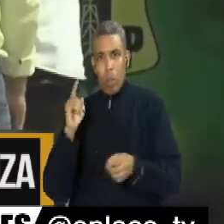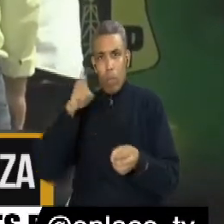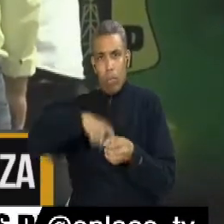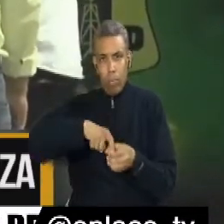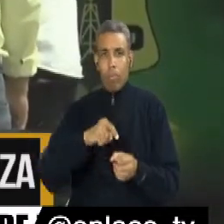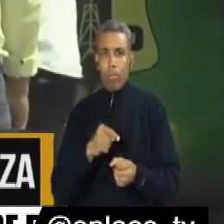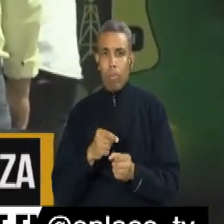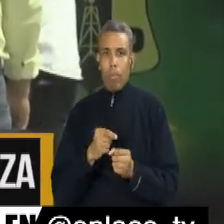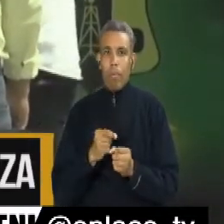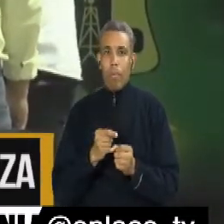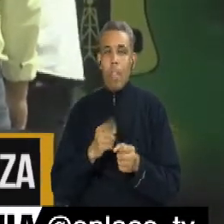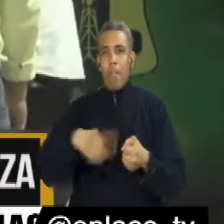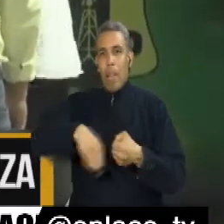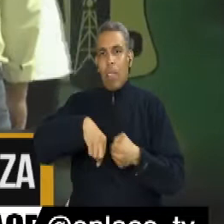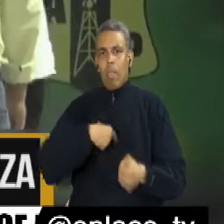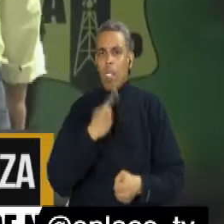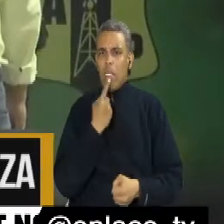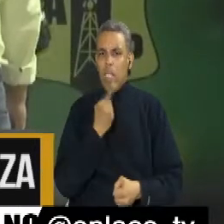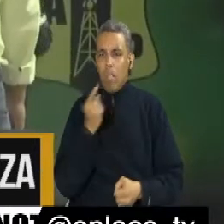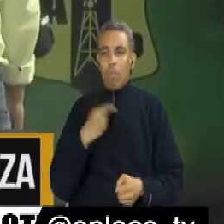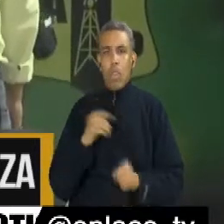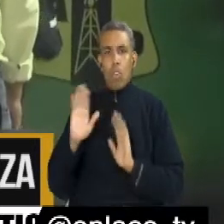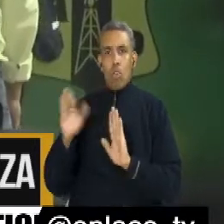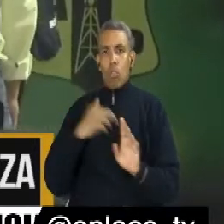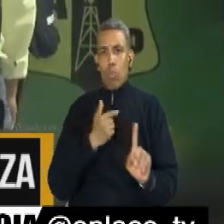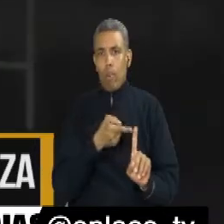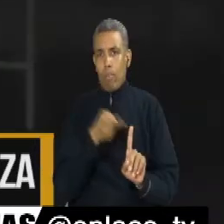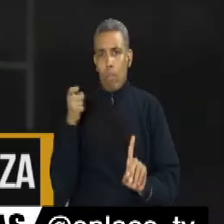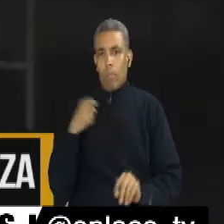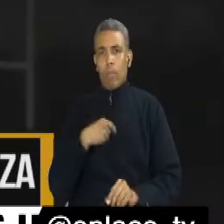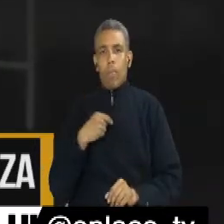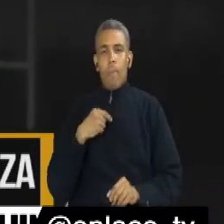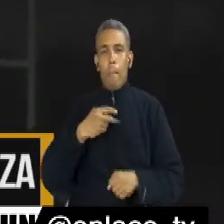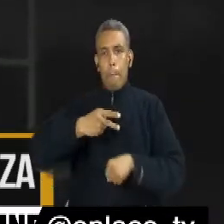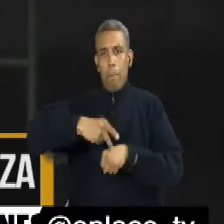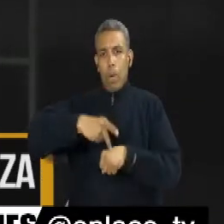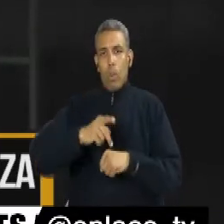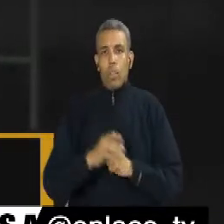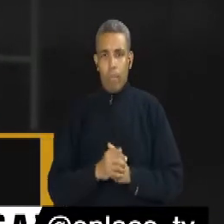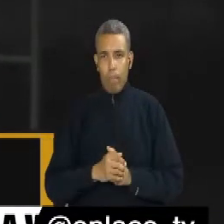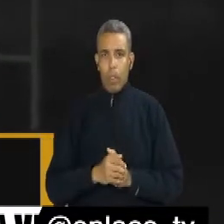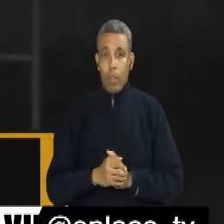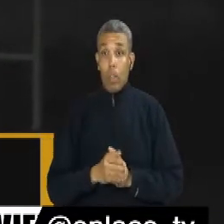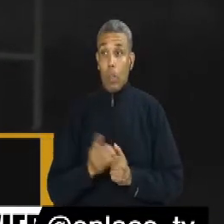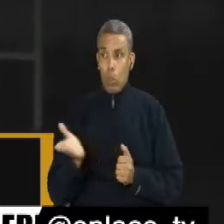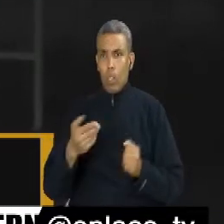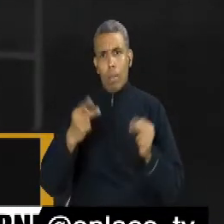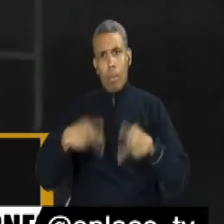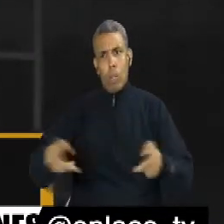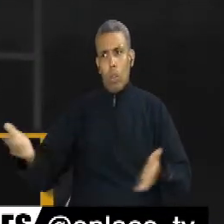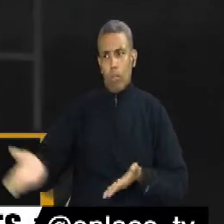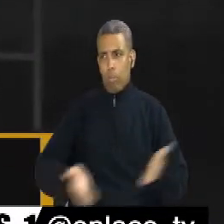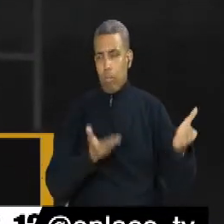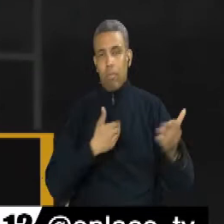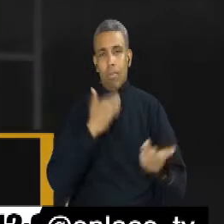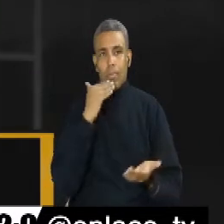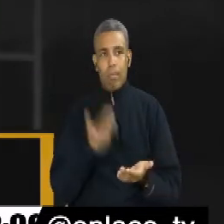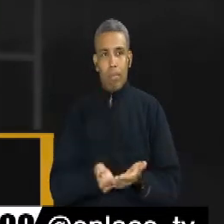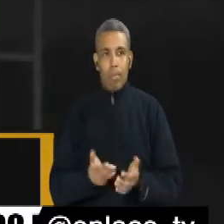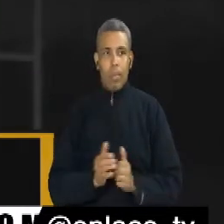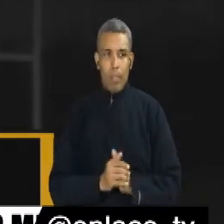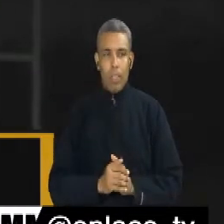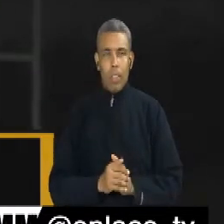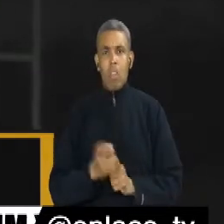primeras declaraciones, el jugador expresó su gratitud con el club. Dale muchas gracias por la bienvenida y soy un futbolista, volante